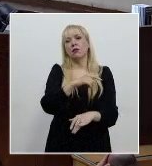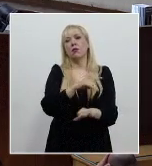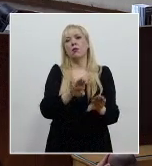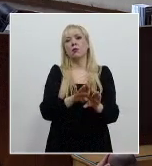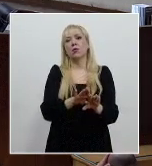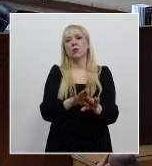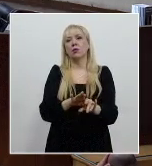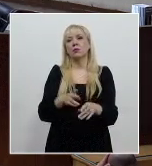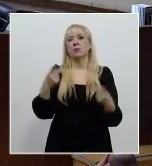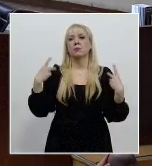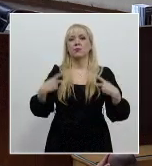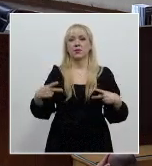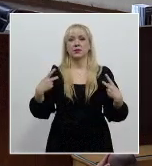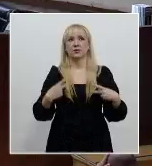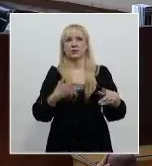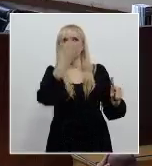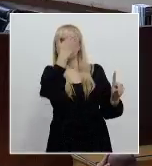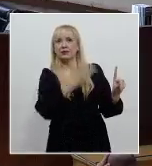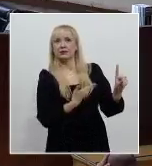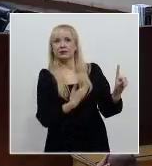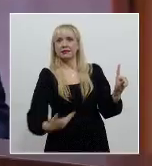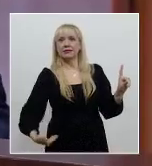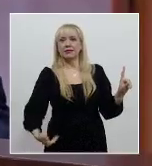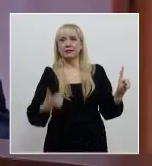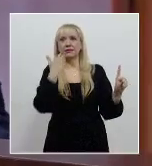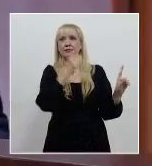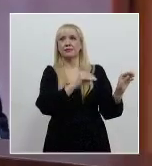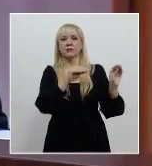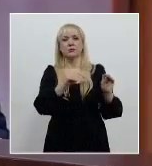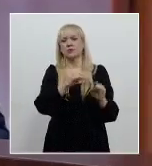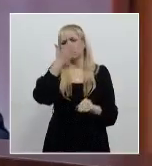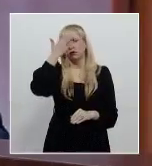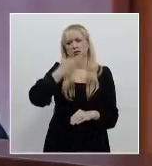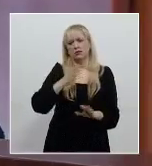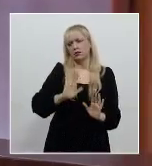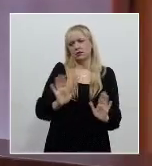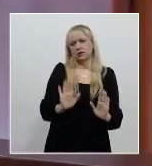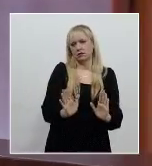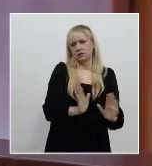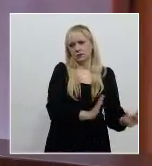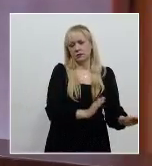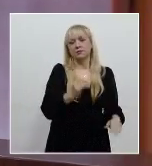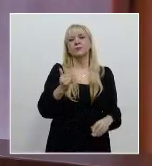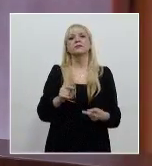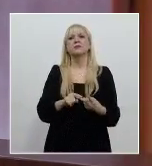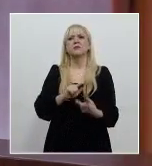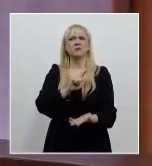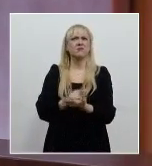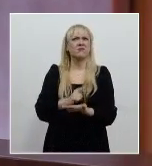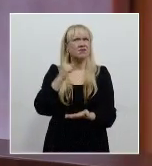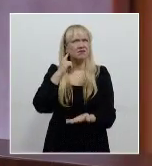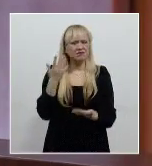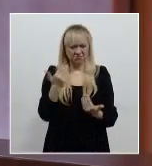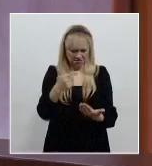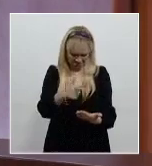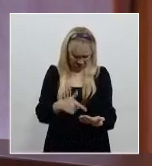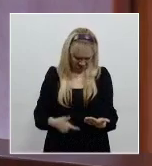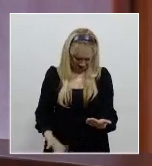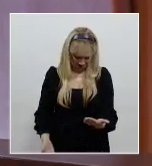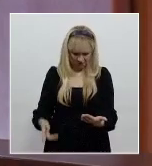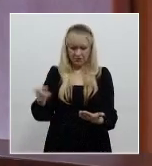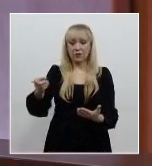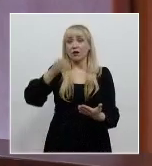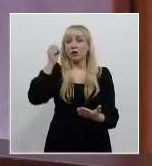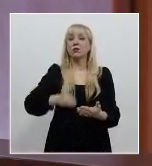posicionar a las personas aspirantes a la presidencia. Además, estableció que no hay base legal para que los aspirantes deban separarse de